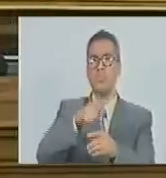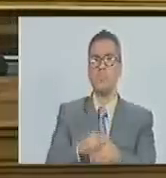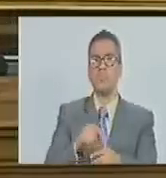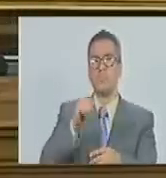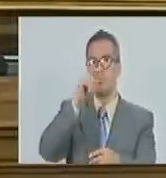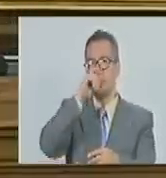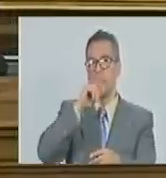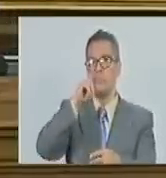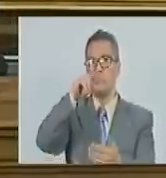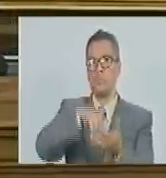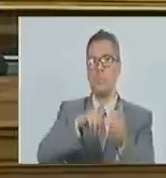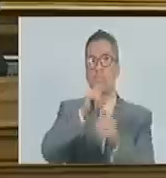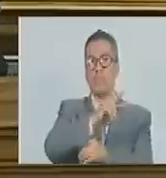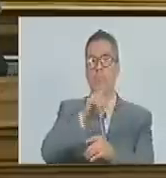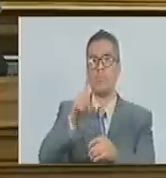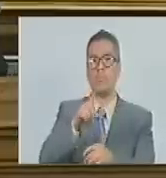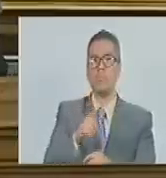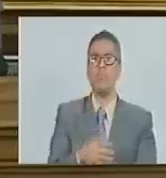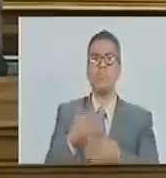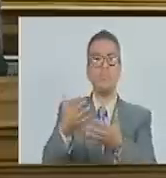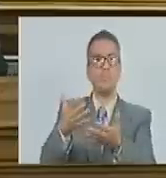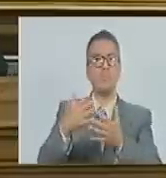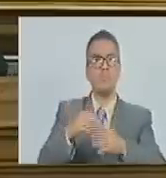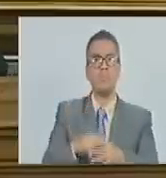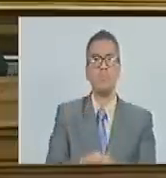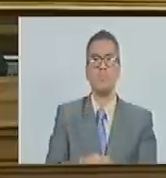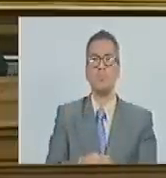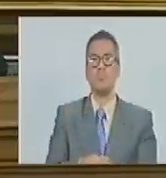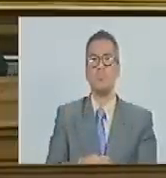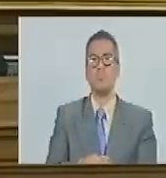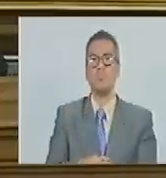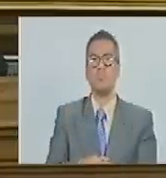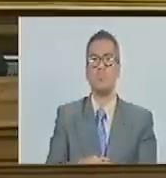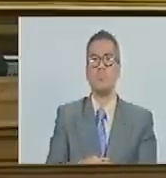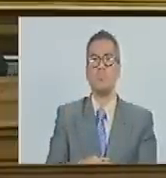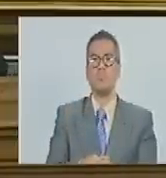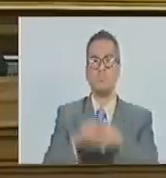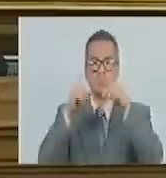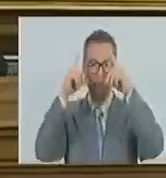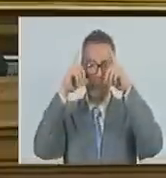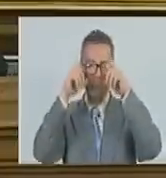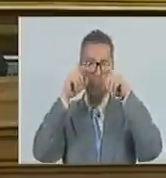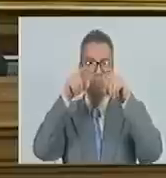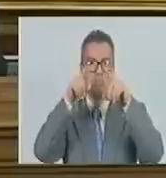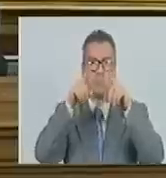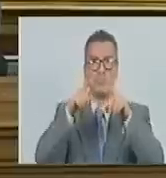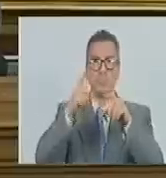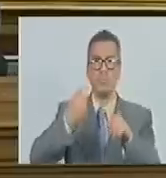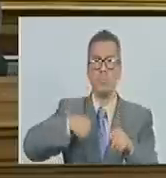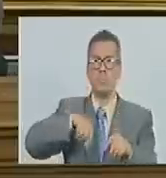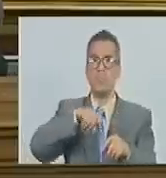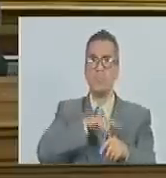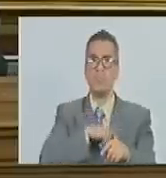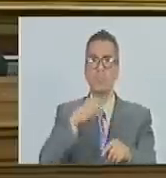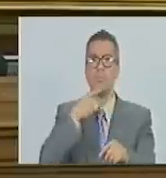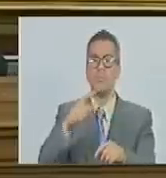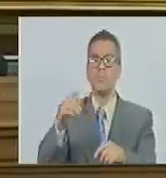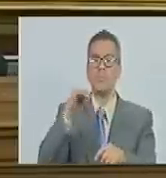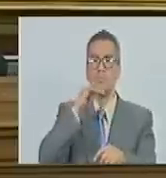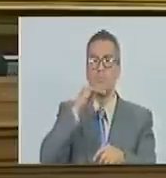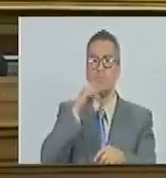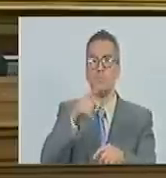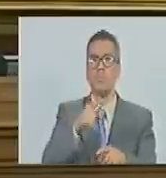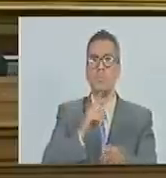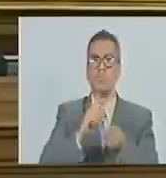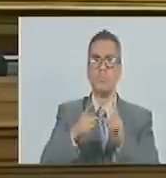año 2021. Y recibieron y se tomaron la foto que nosotros habíamos anunciado